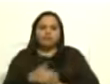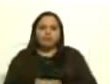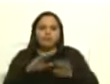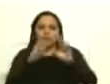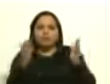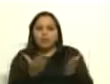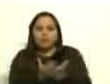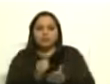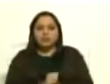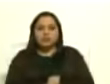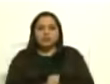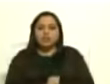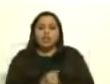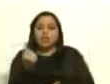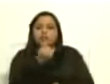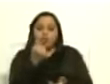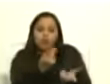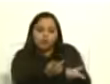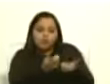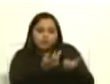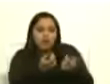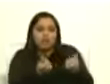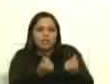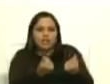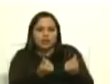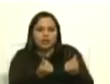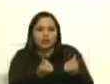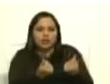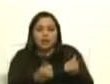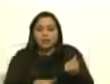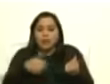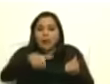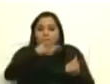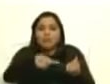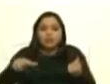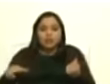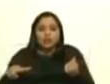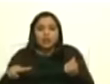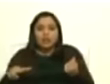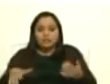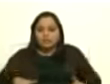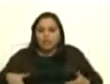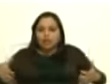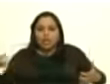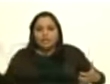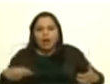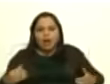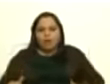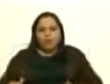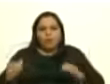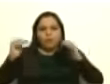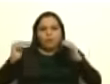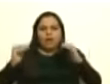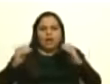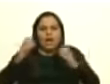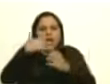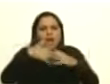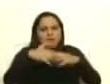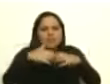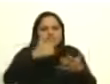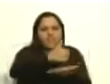la concentración de capital, cómo crecieron más los capitales, cómo se concentró más el capital en las grandes